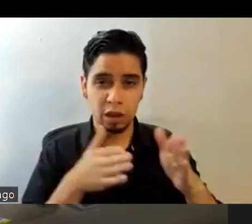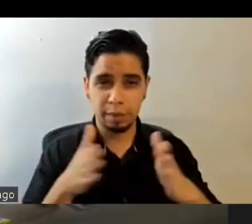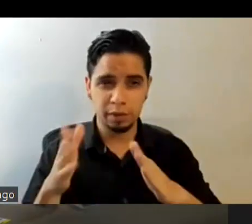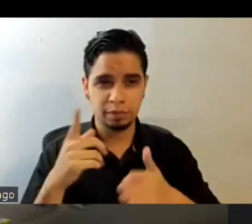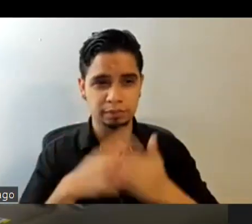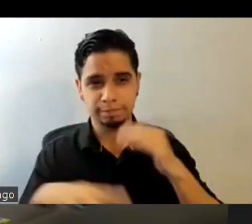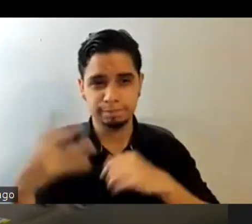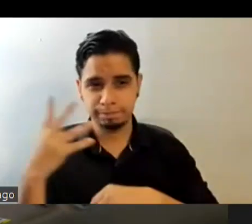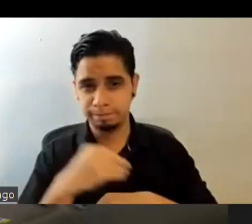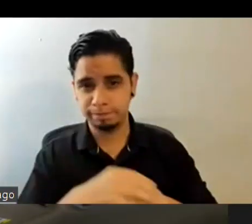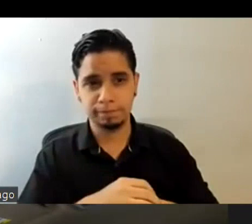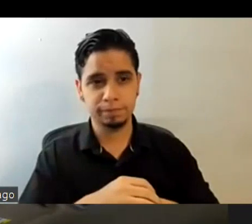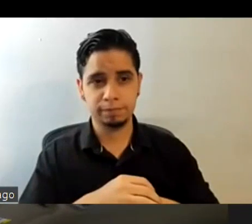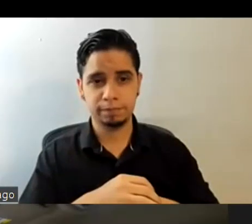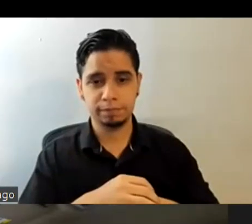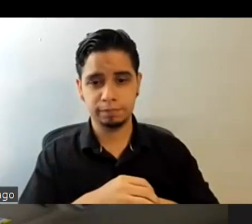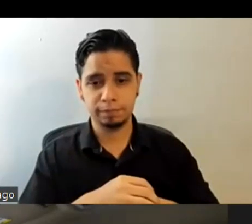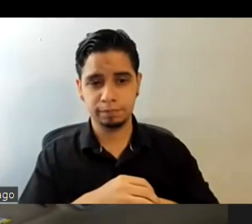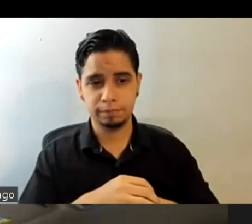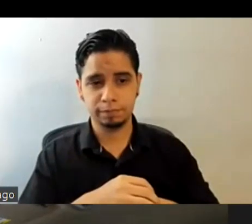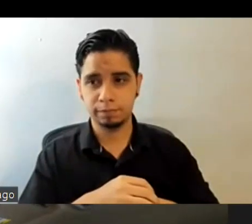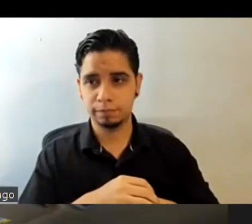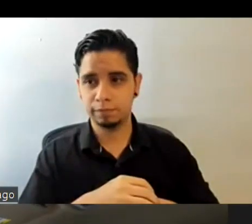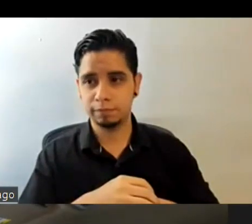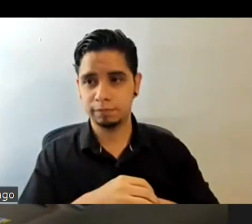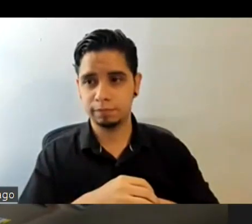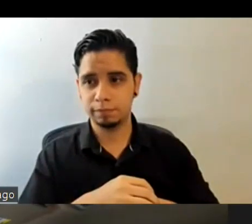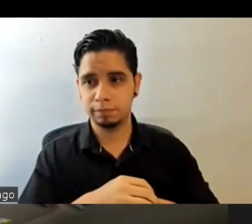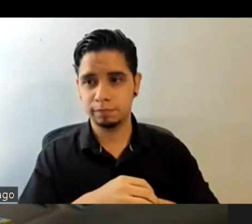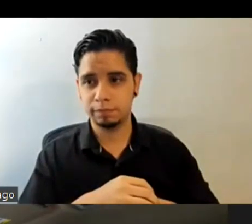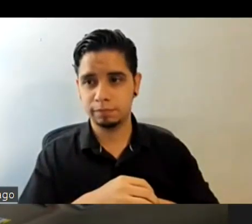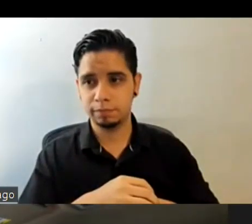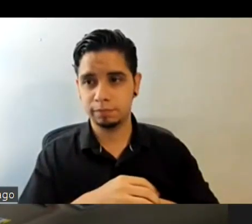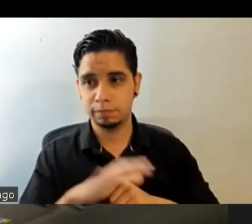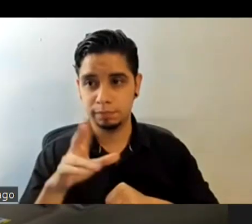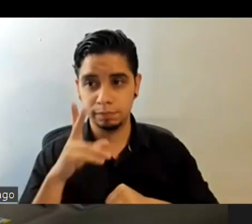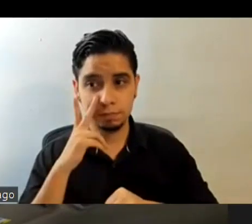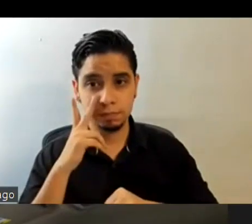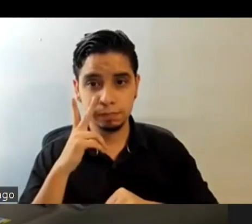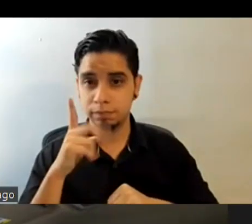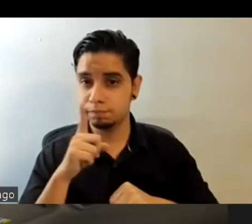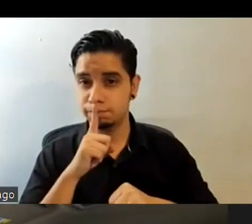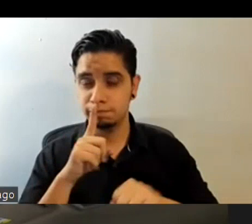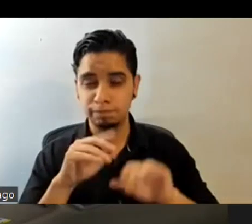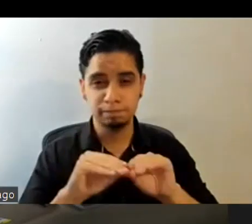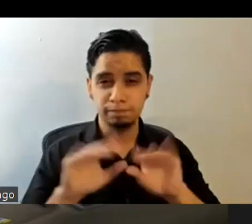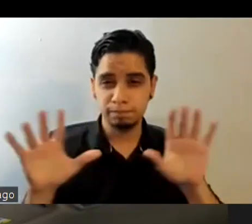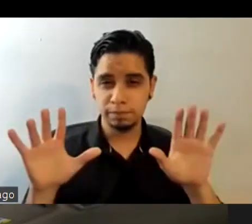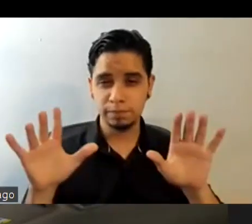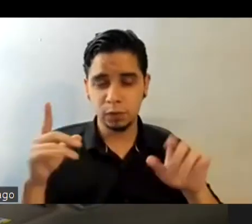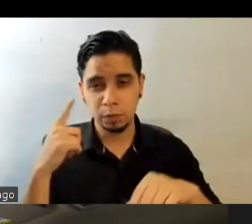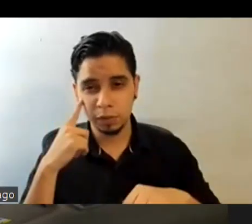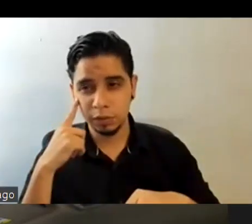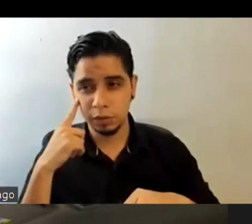Sí. José, los días, a ver si la alergia te deja. Mira, no, definitivamente yo pienso que lo que no